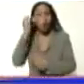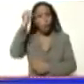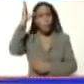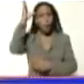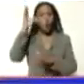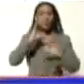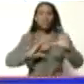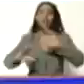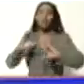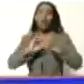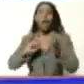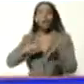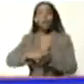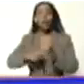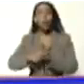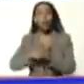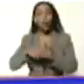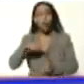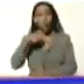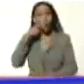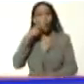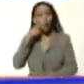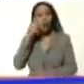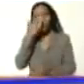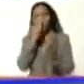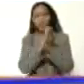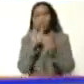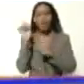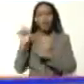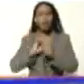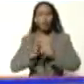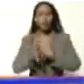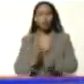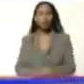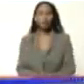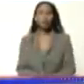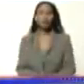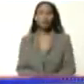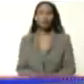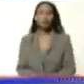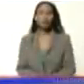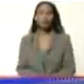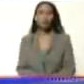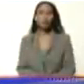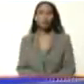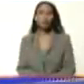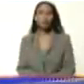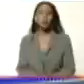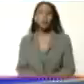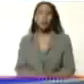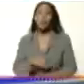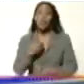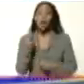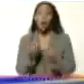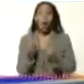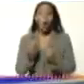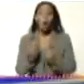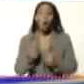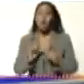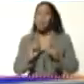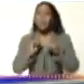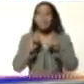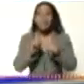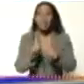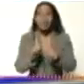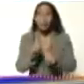científica, tecnológica y humanista frente al COVID-19. Y como una extraordinaria iniciativa,